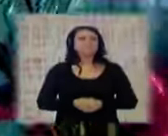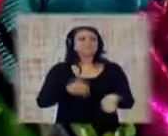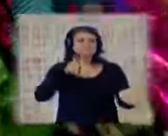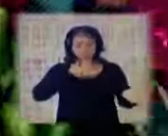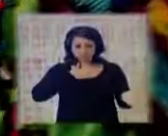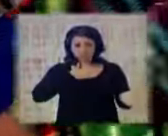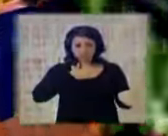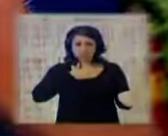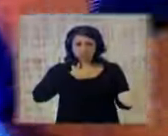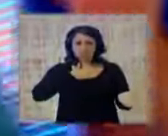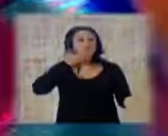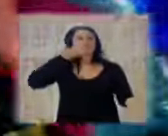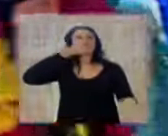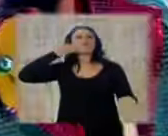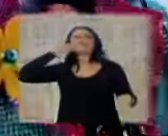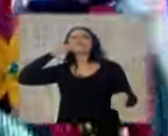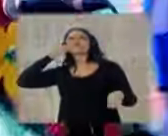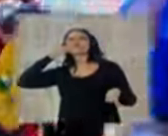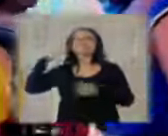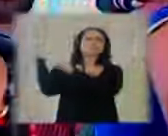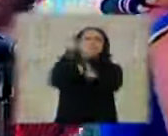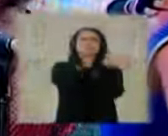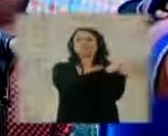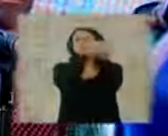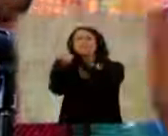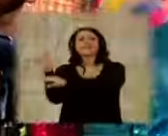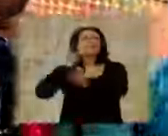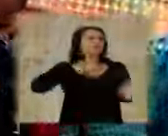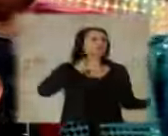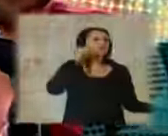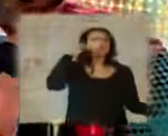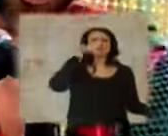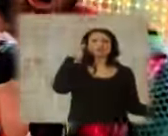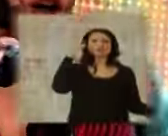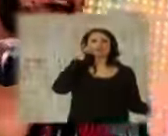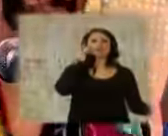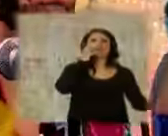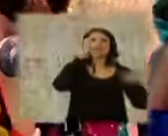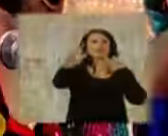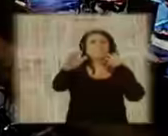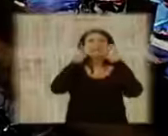Muy alto.